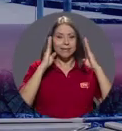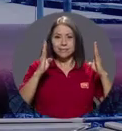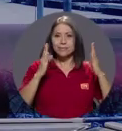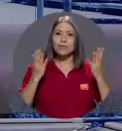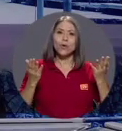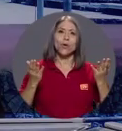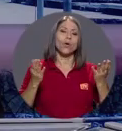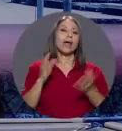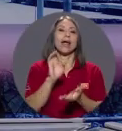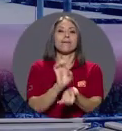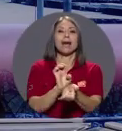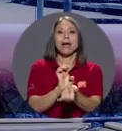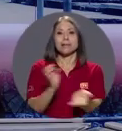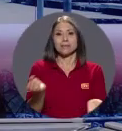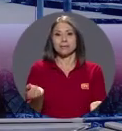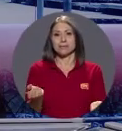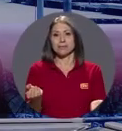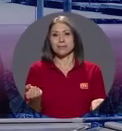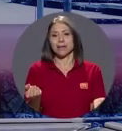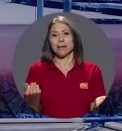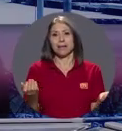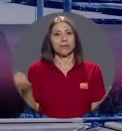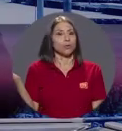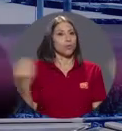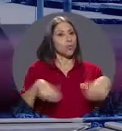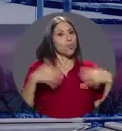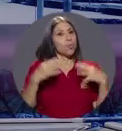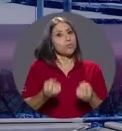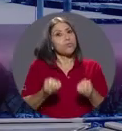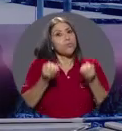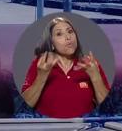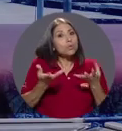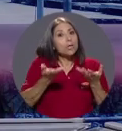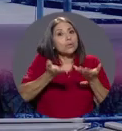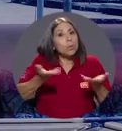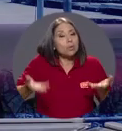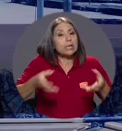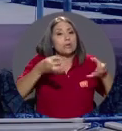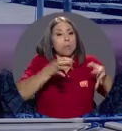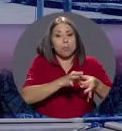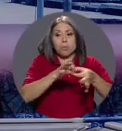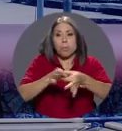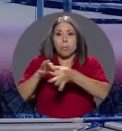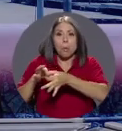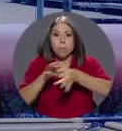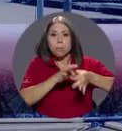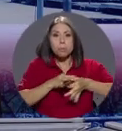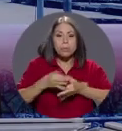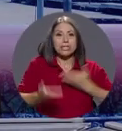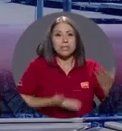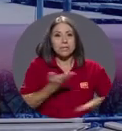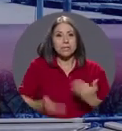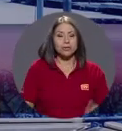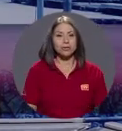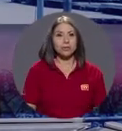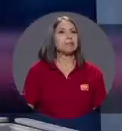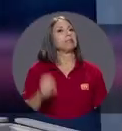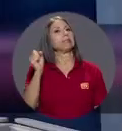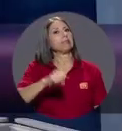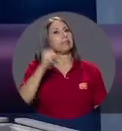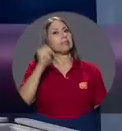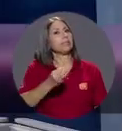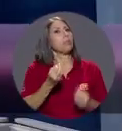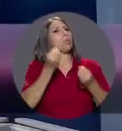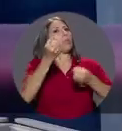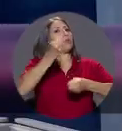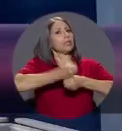la atención en los EBAIS. Es todo un encadenamiento que se da en la parte de servicios. Muy